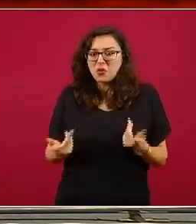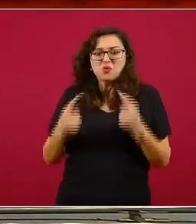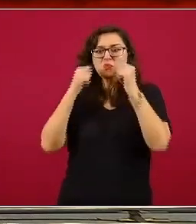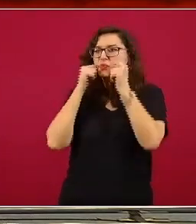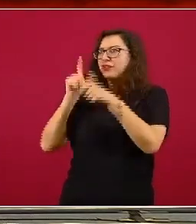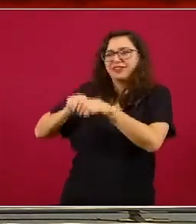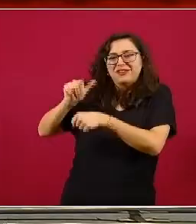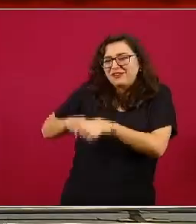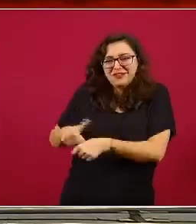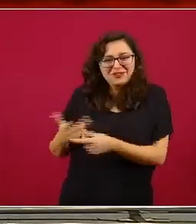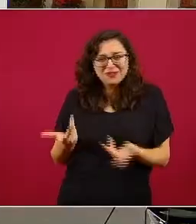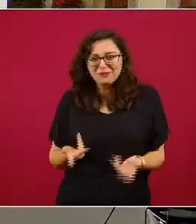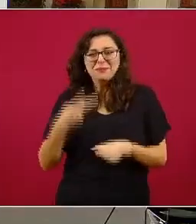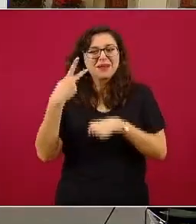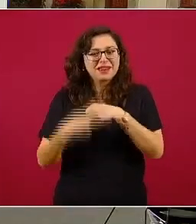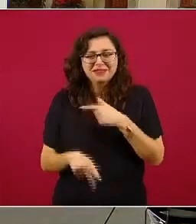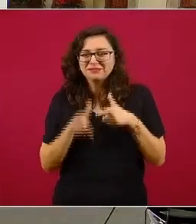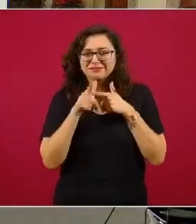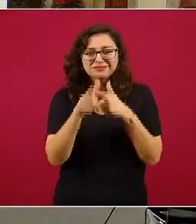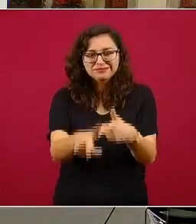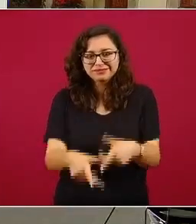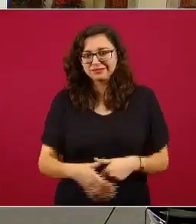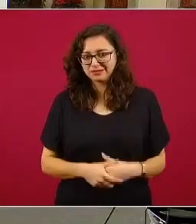Por favor.